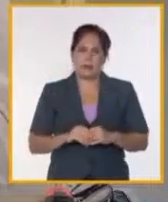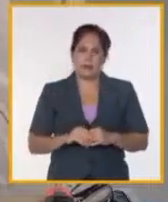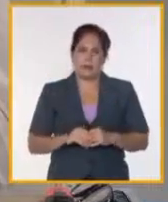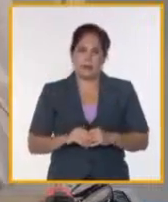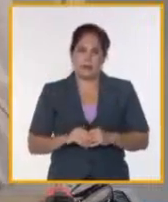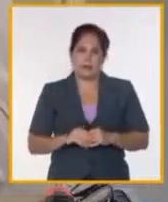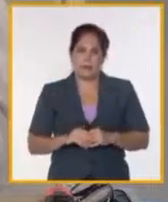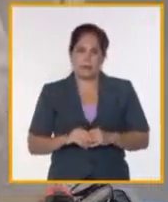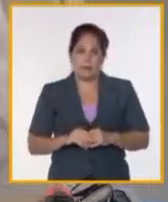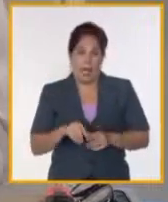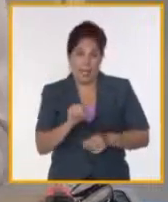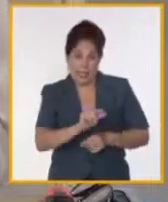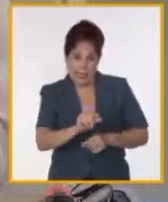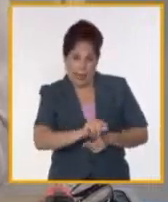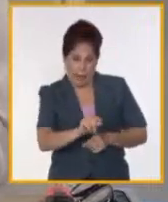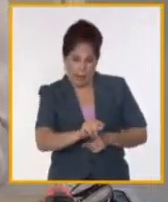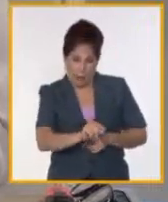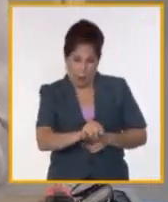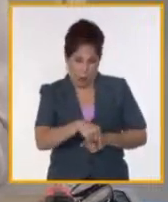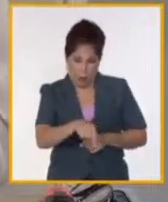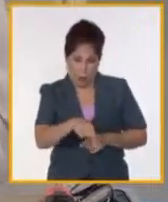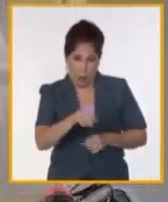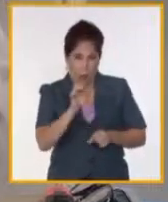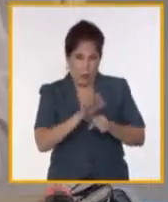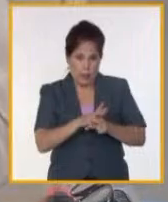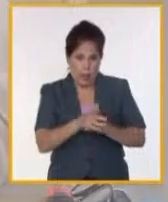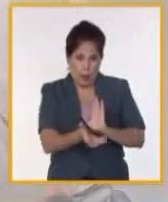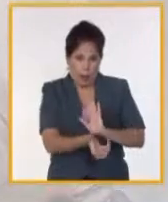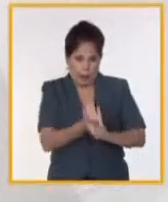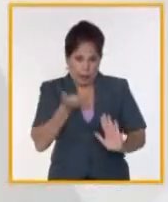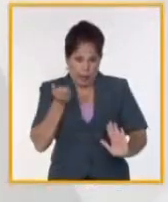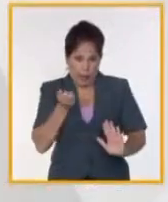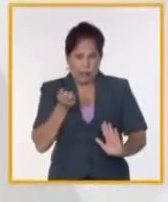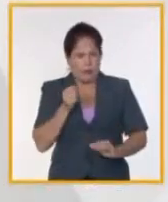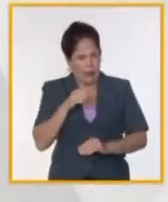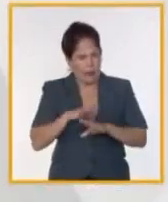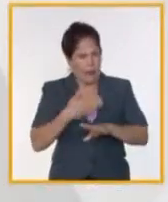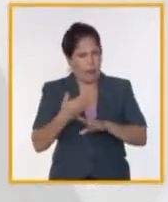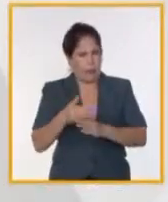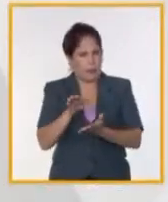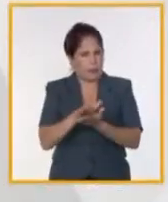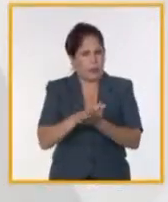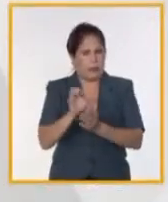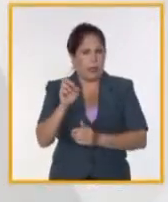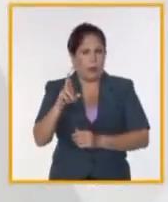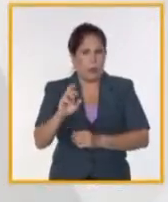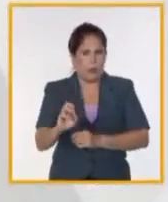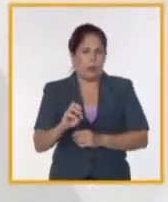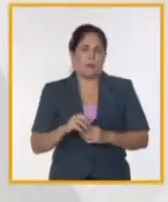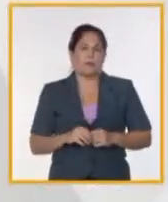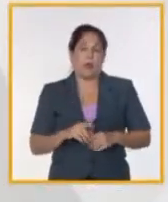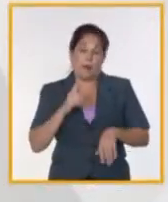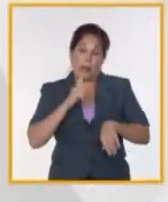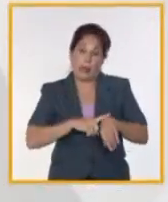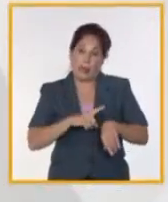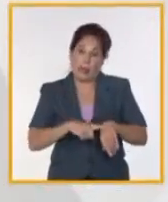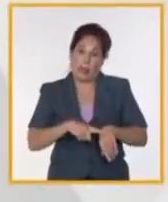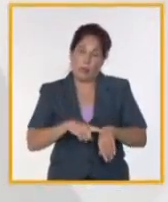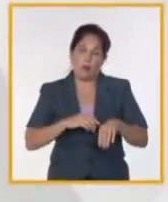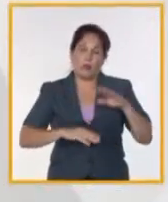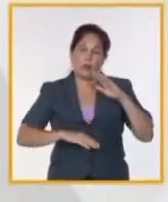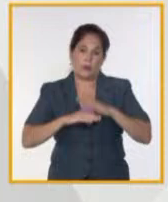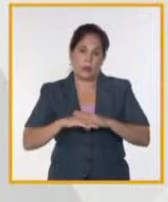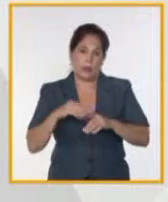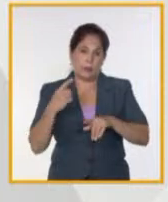en uno último que hemos comenzado a explotar recientemente, que después nos vamos a referir a él si nos alcanza el tiempo para eso.